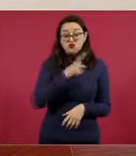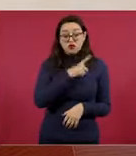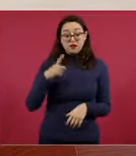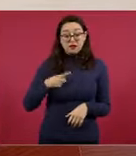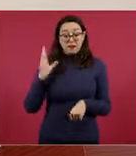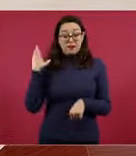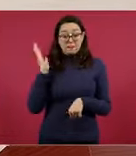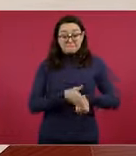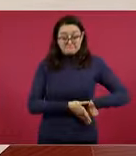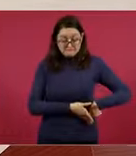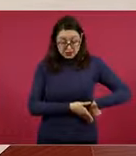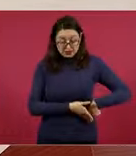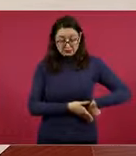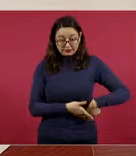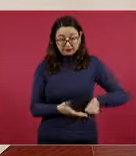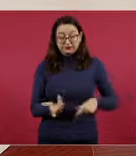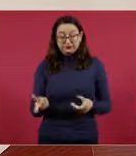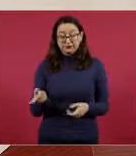Sí.